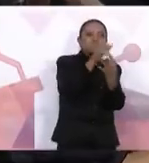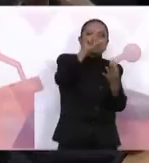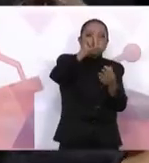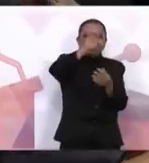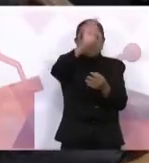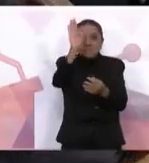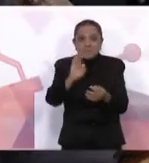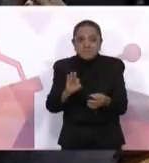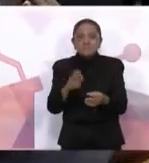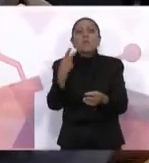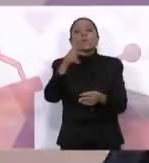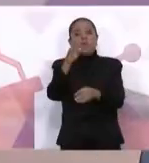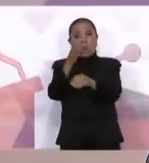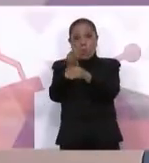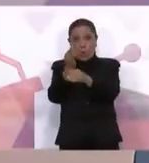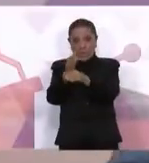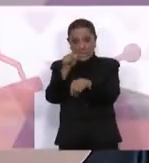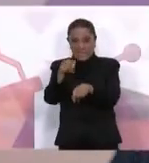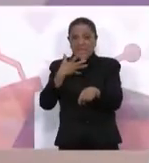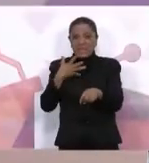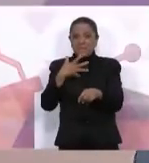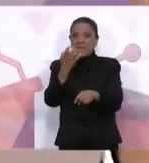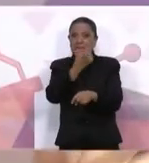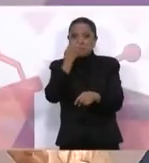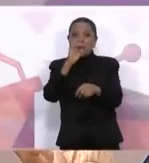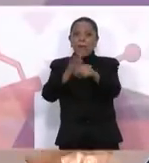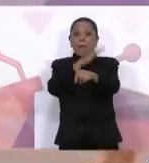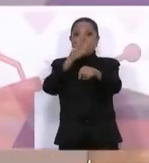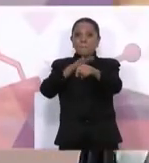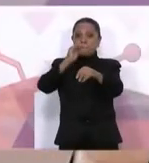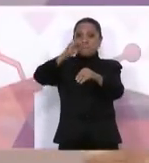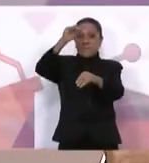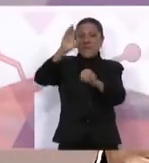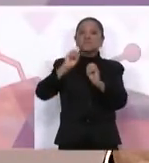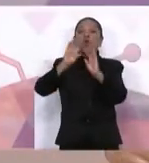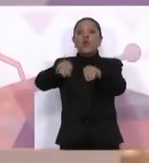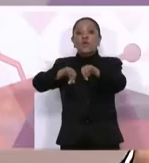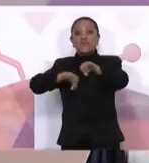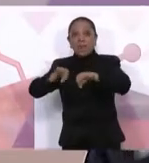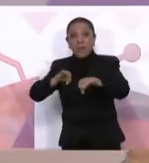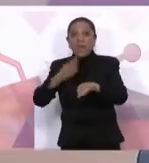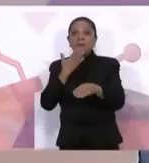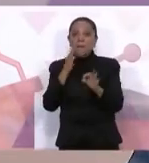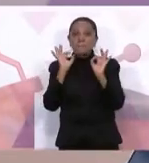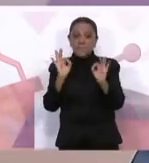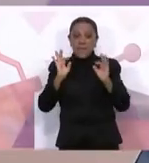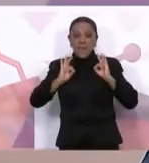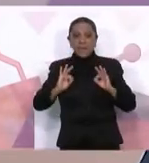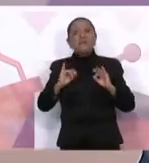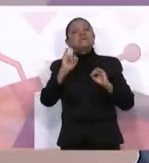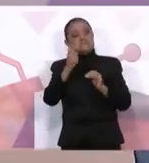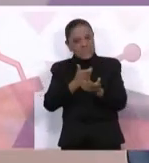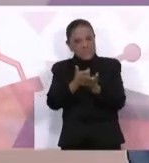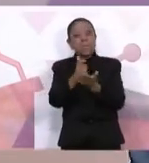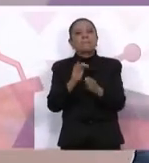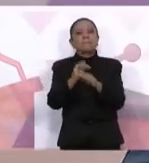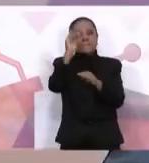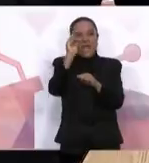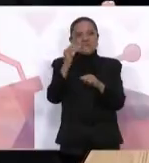quien tenga un rendimiento académico escolar o laboral satisfactorio hay que incentivar para que los jóvenes se motiven